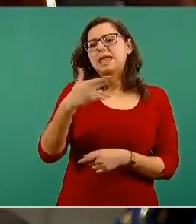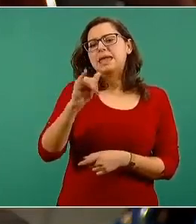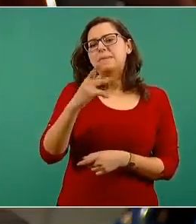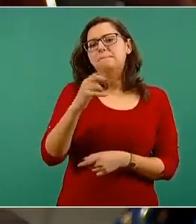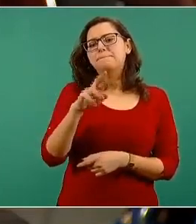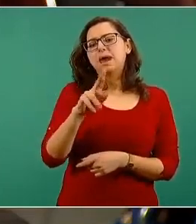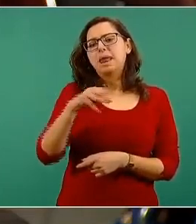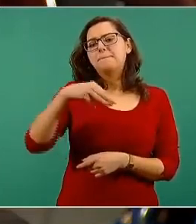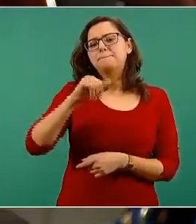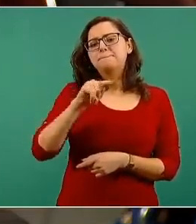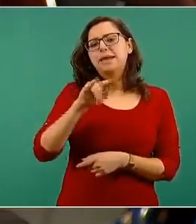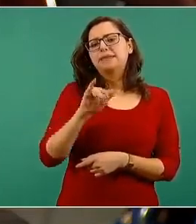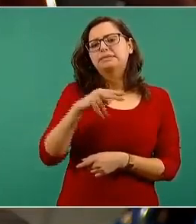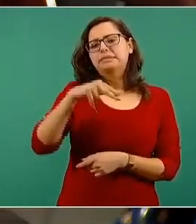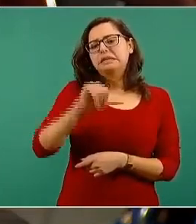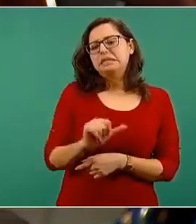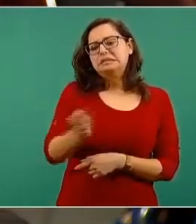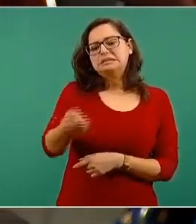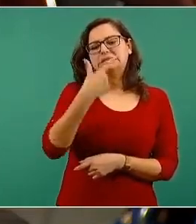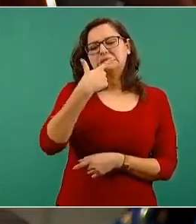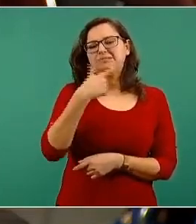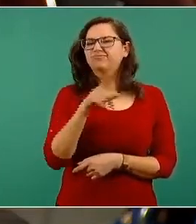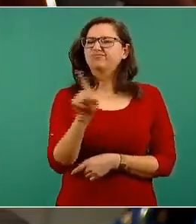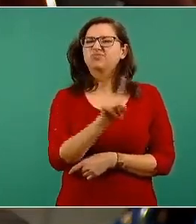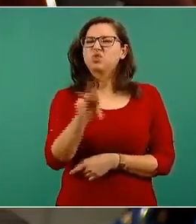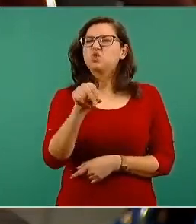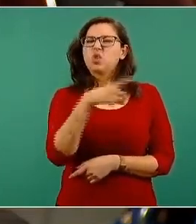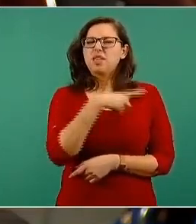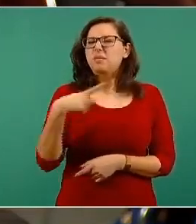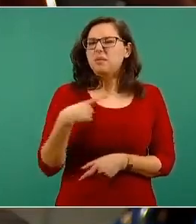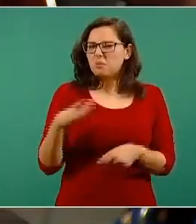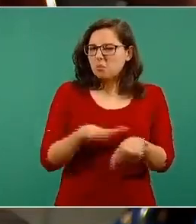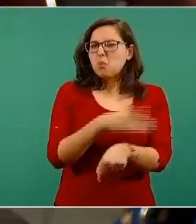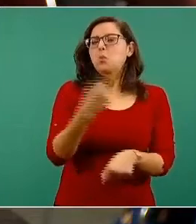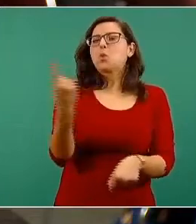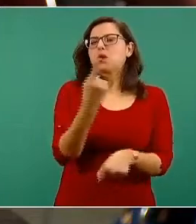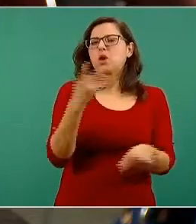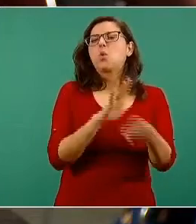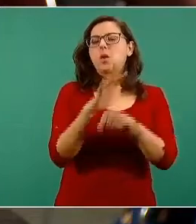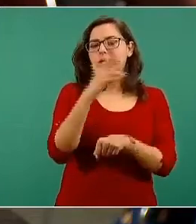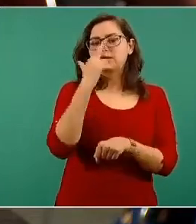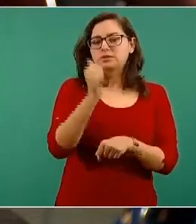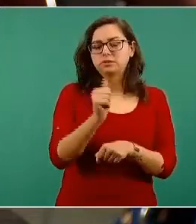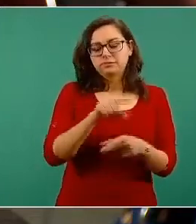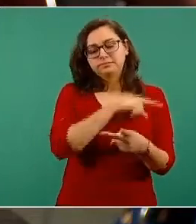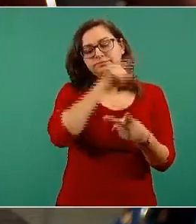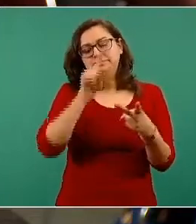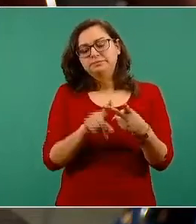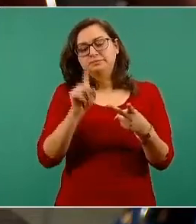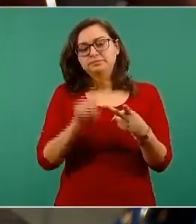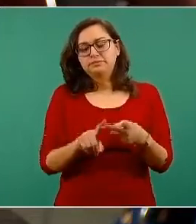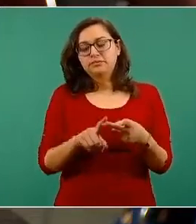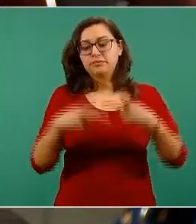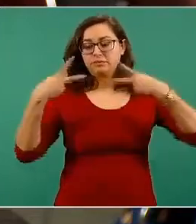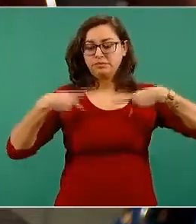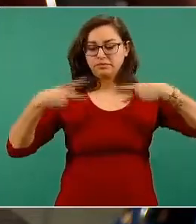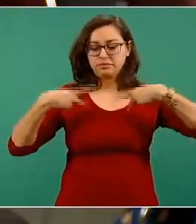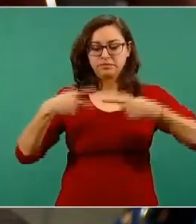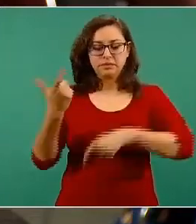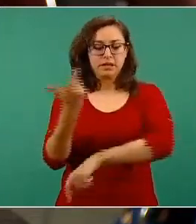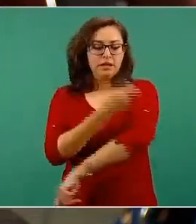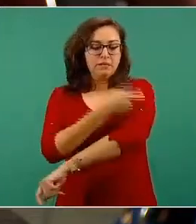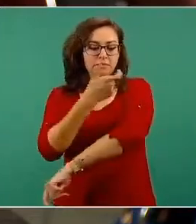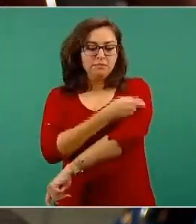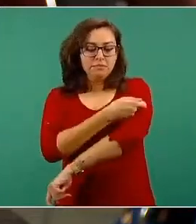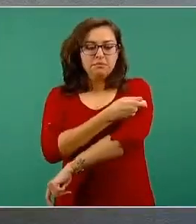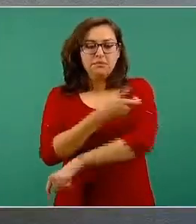consejo le dan a las personas que se van a ir a vacunar. Hay gente que, por ejemplo, ayuna o que no toma o no